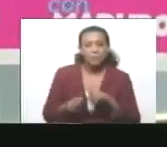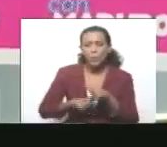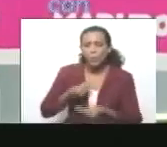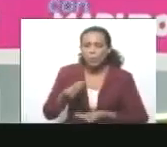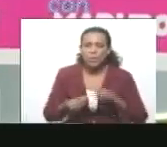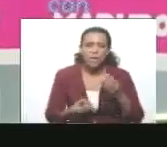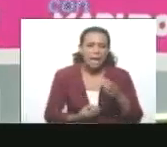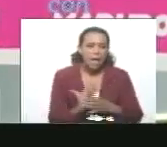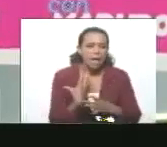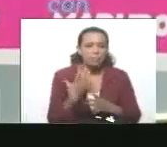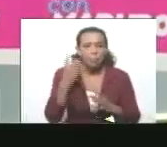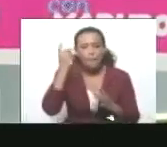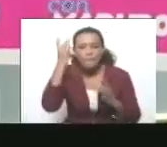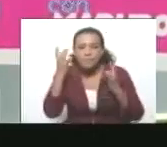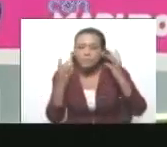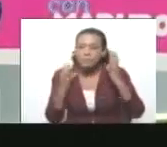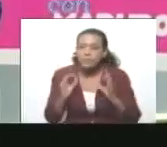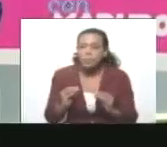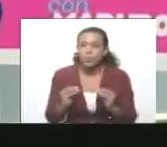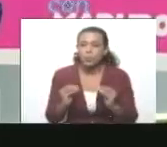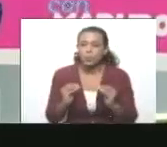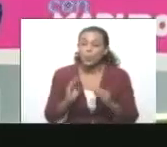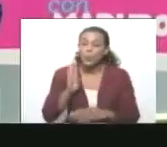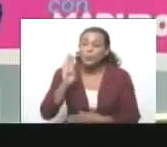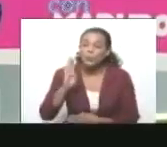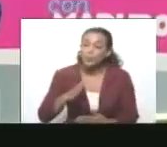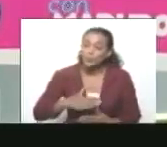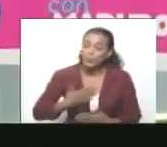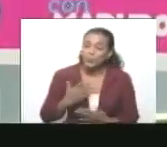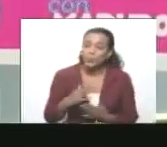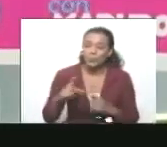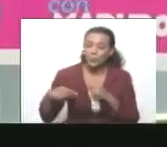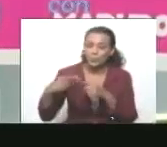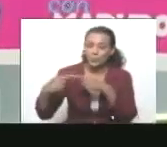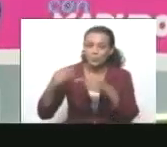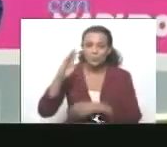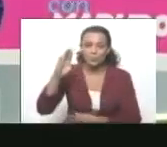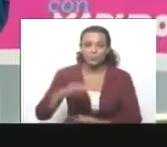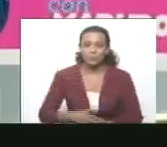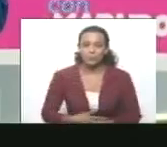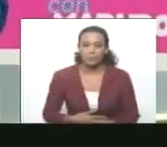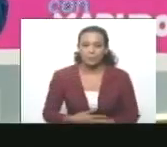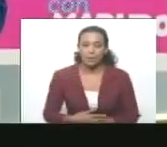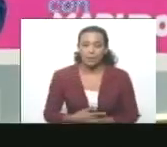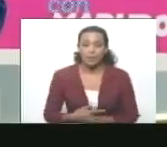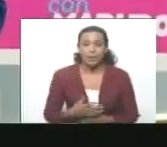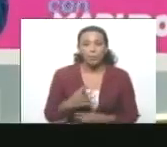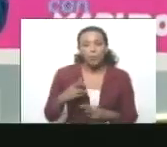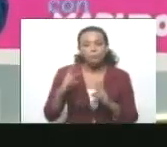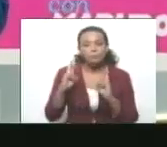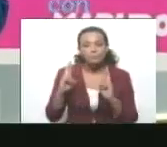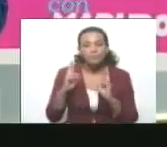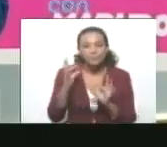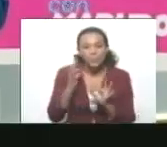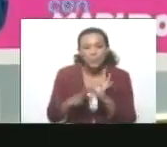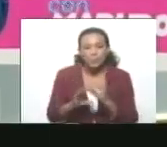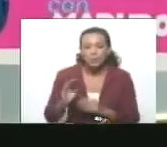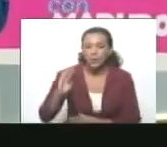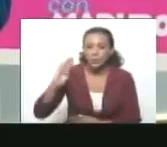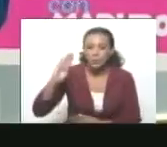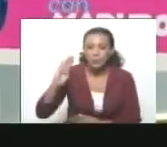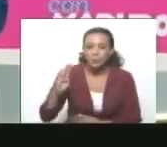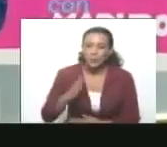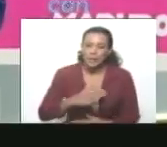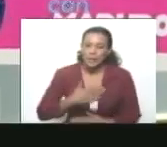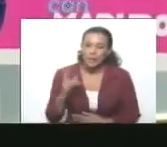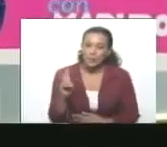dando por el futuro. El futuro esplendoroso que le espera a nuestra